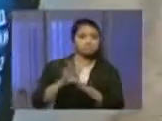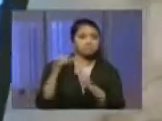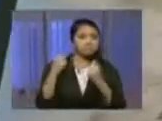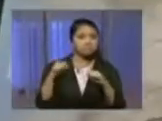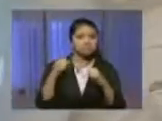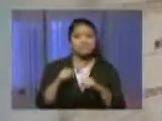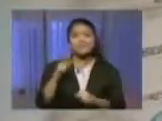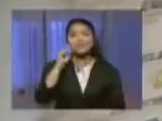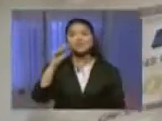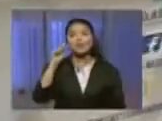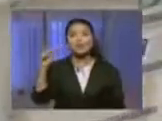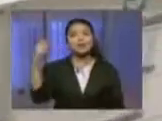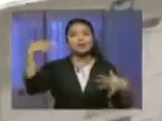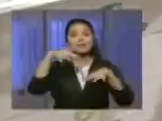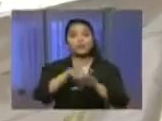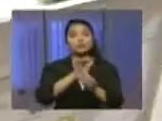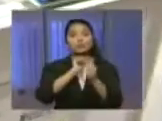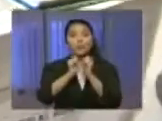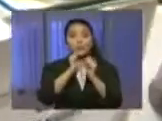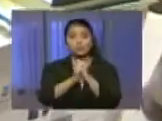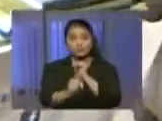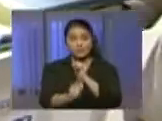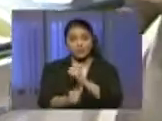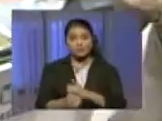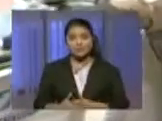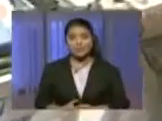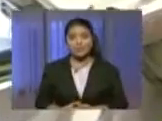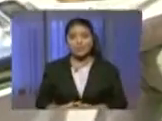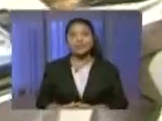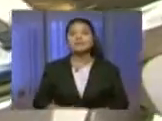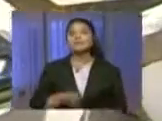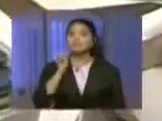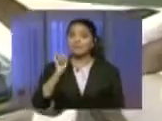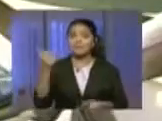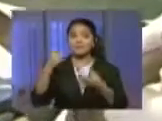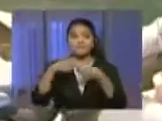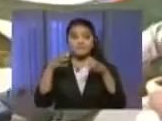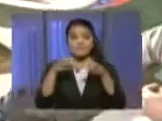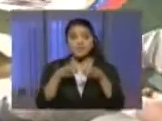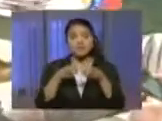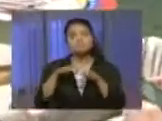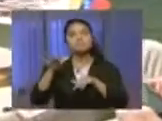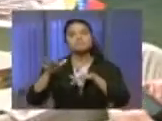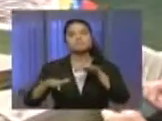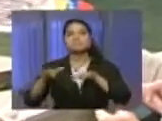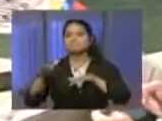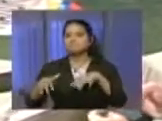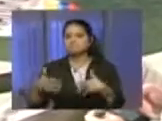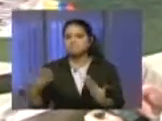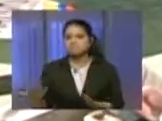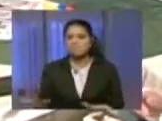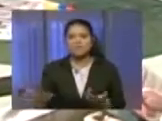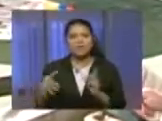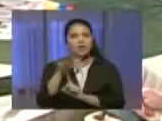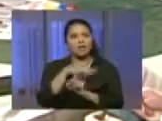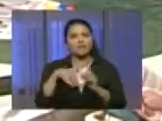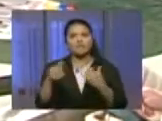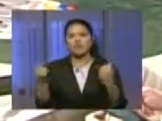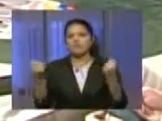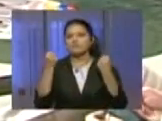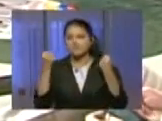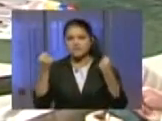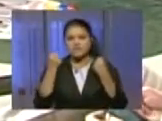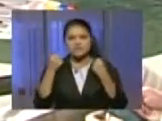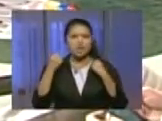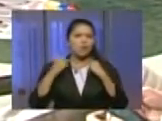la teoría de la masificación deportiva y la clasificación de acuerdo Bueno a las condiciones a